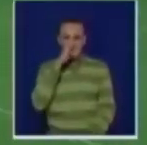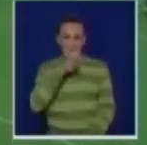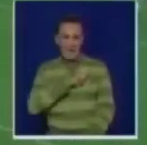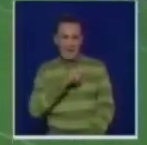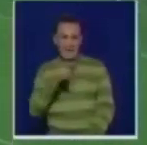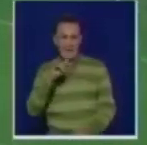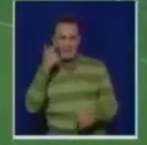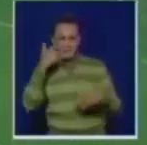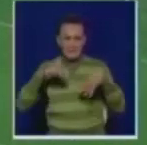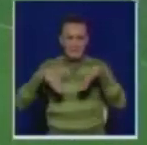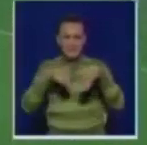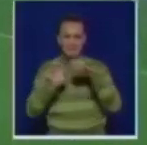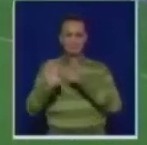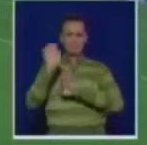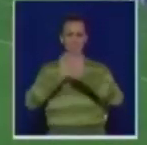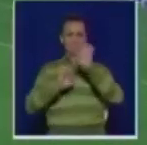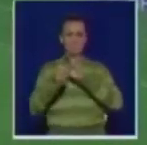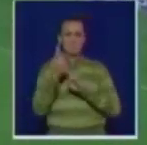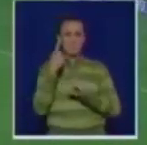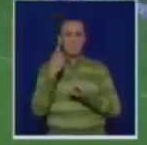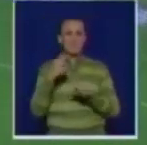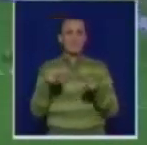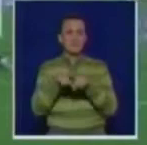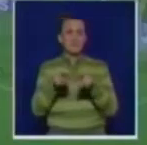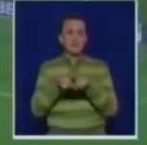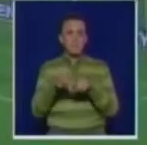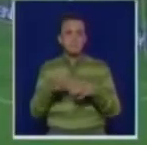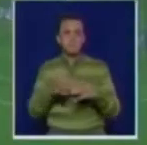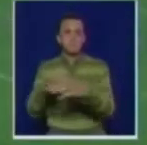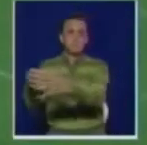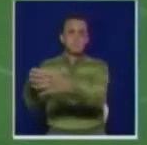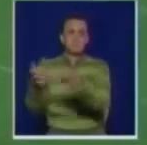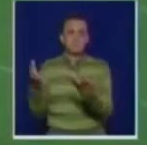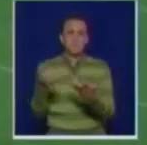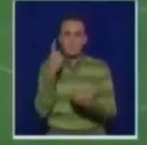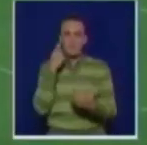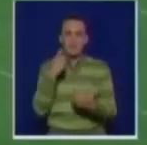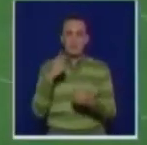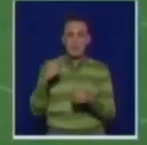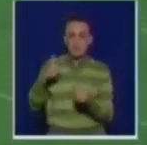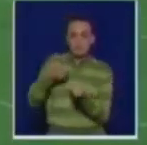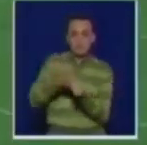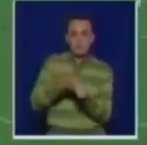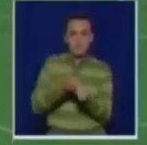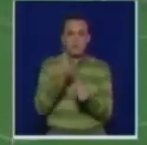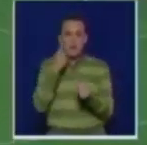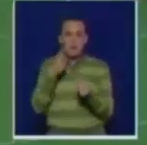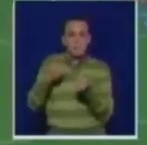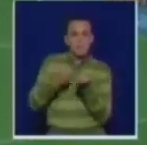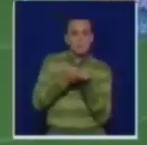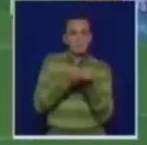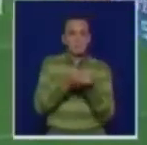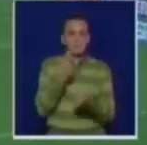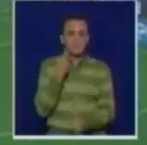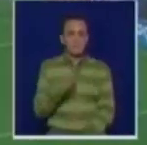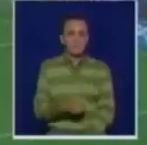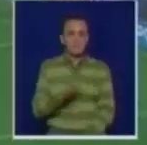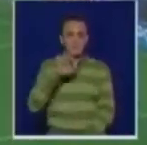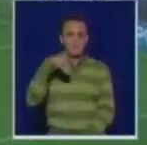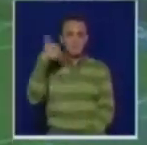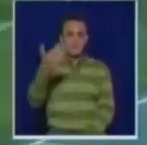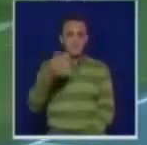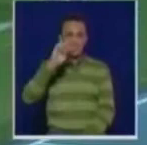Cali. Fue cuando se dividió la pelota en la mitad de la cancha y hubo poca llegada sobre el arco capitalino. Pero en la